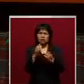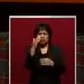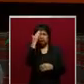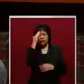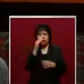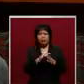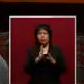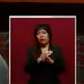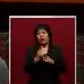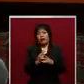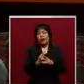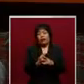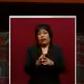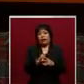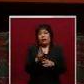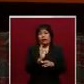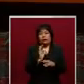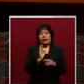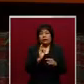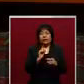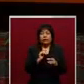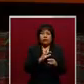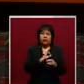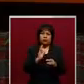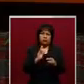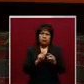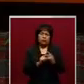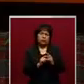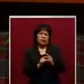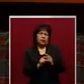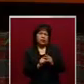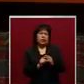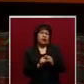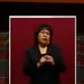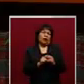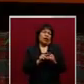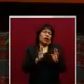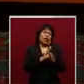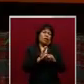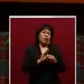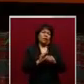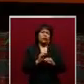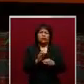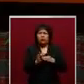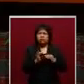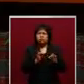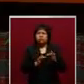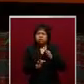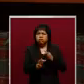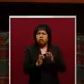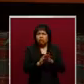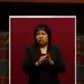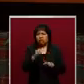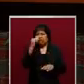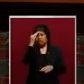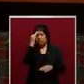Porque el que puedan establecer una empatía, pues resulta del conocimiento. Por